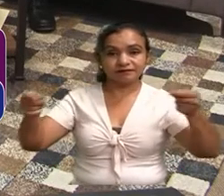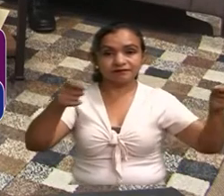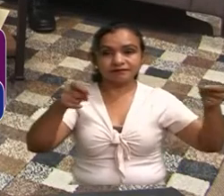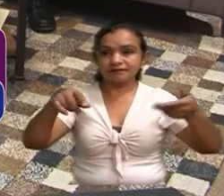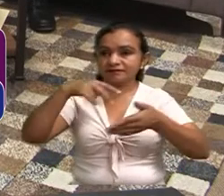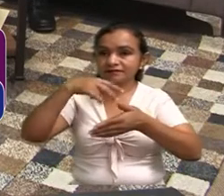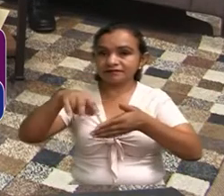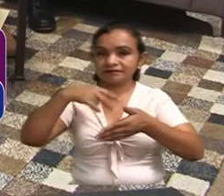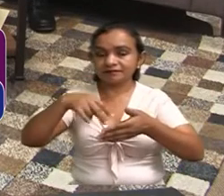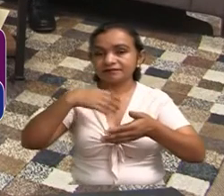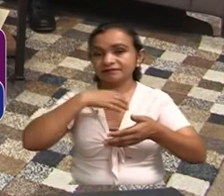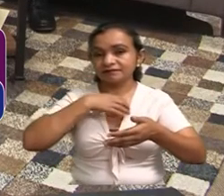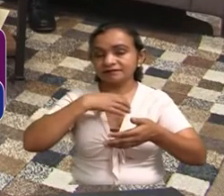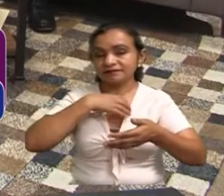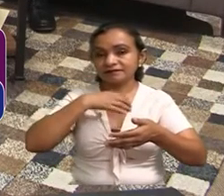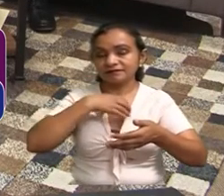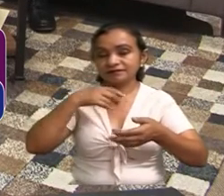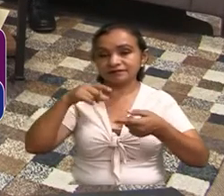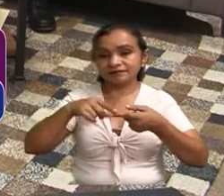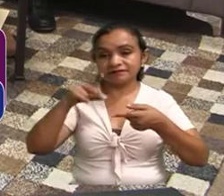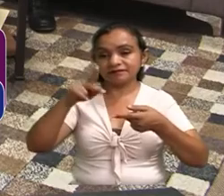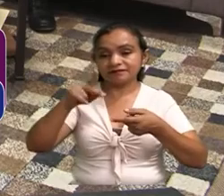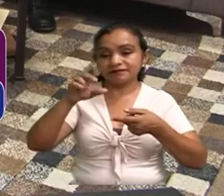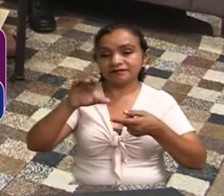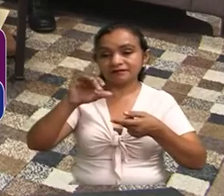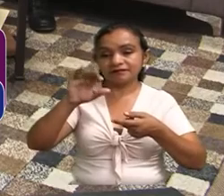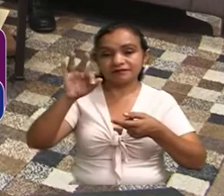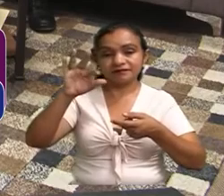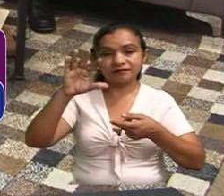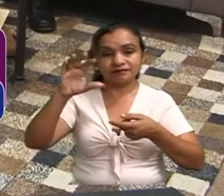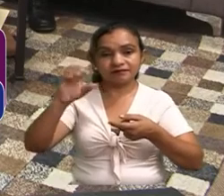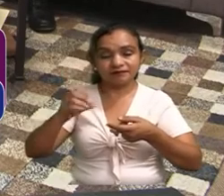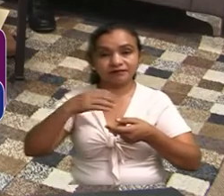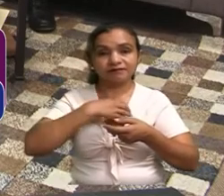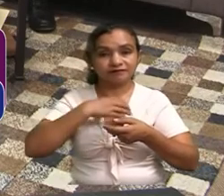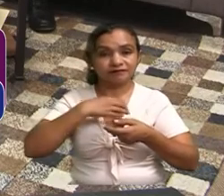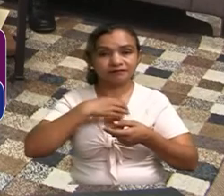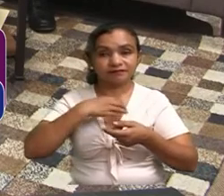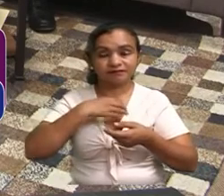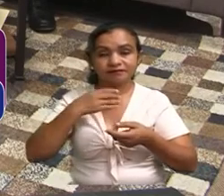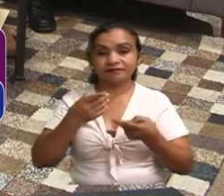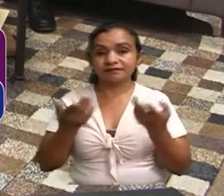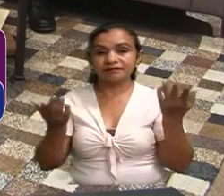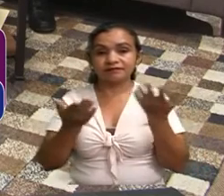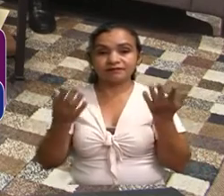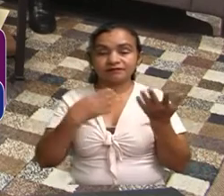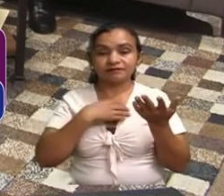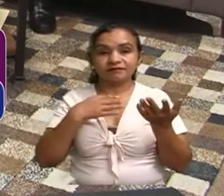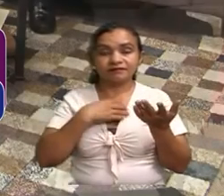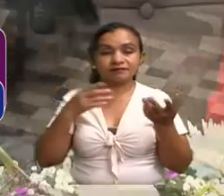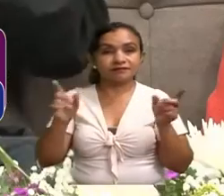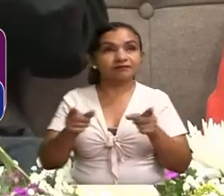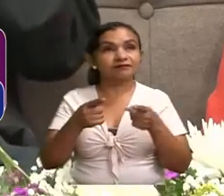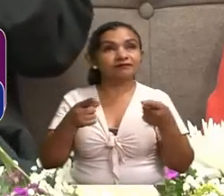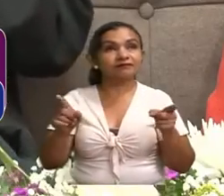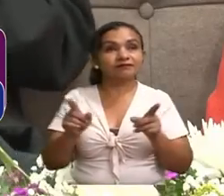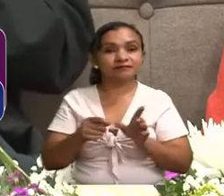bailes típicos del Pacífico, pero ellos le meten su toque, su ritmo ya, su propio ritmo, entonces caribeño.